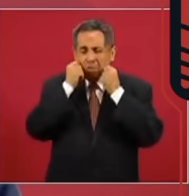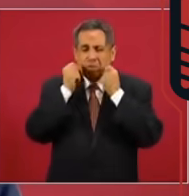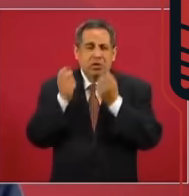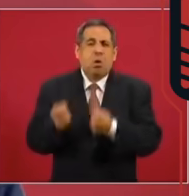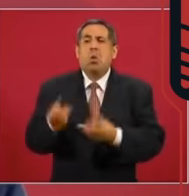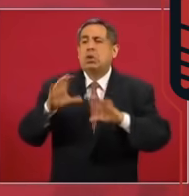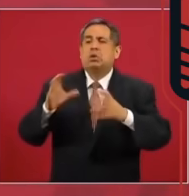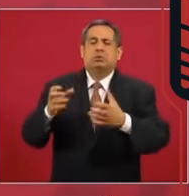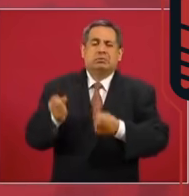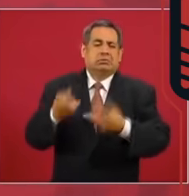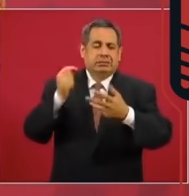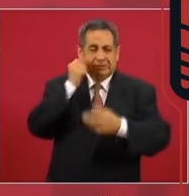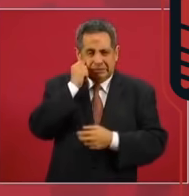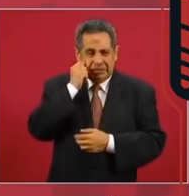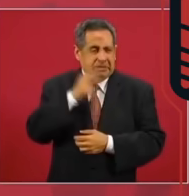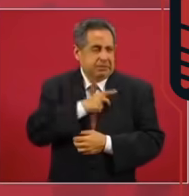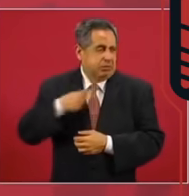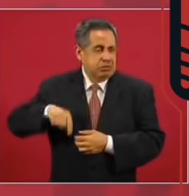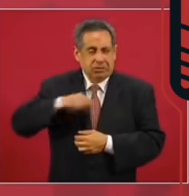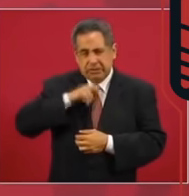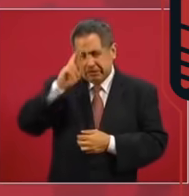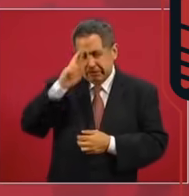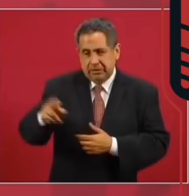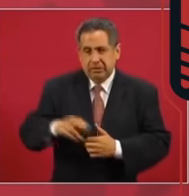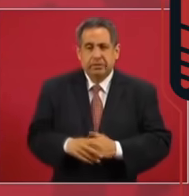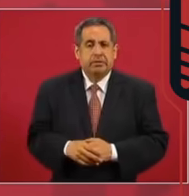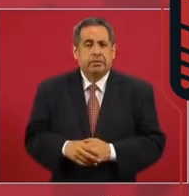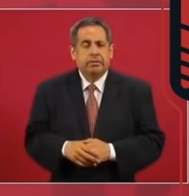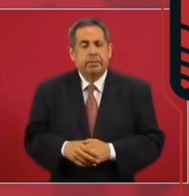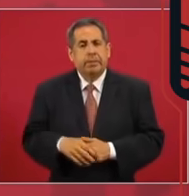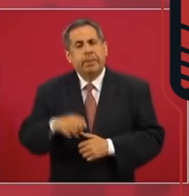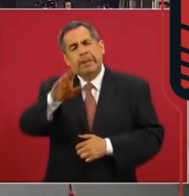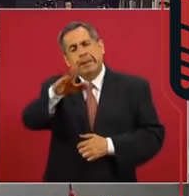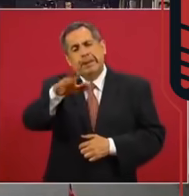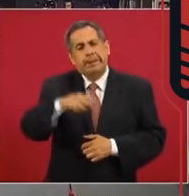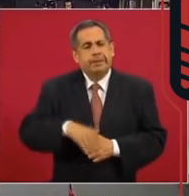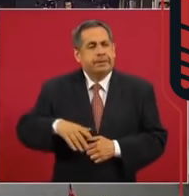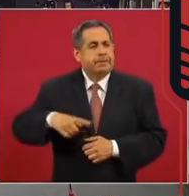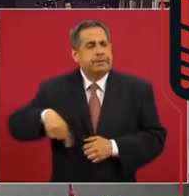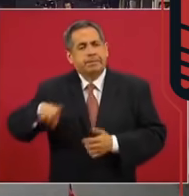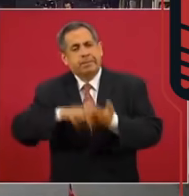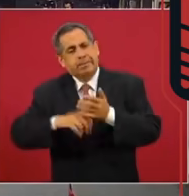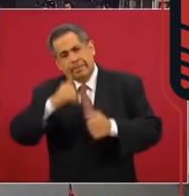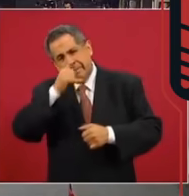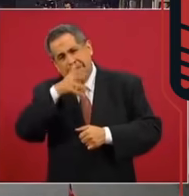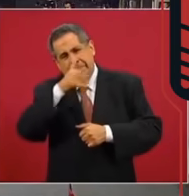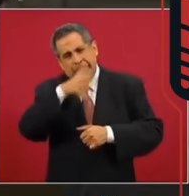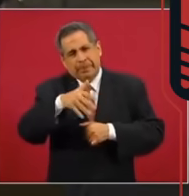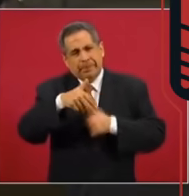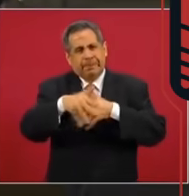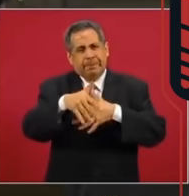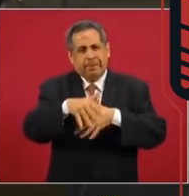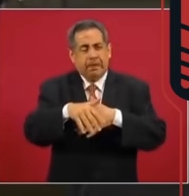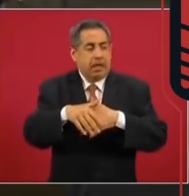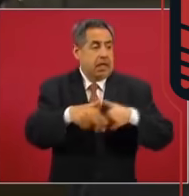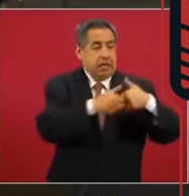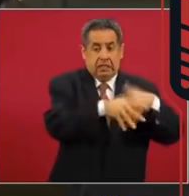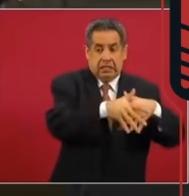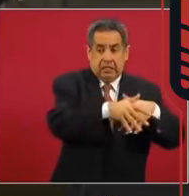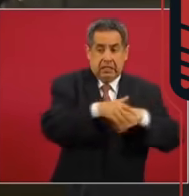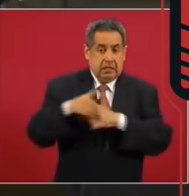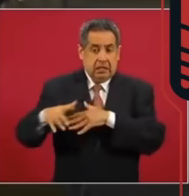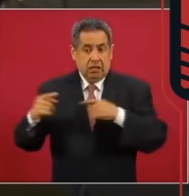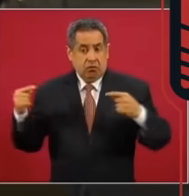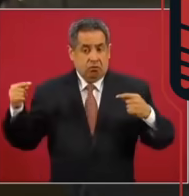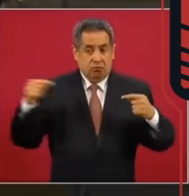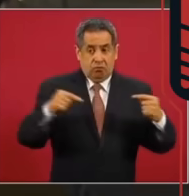sean, hay que respetar. Las provocaciones a las que se refiere es porque había otras manifestaciones. Sí, también había otras manifestaciones